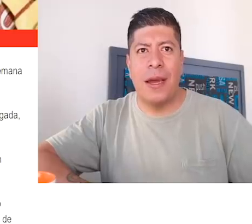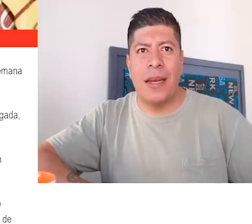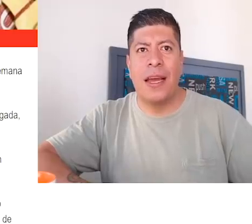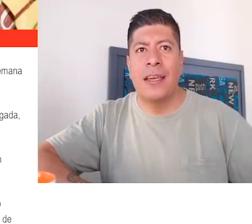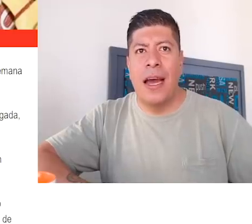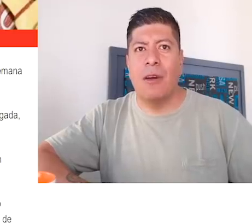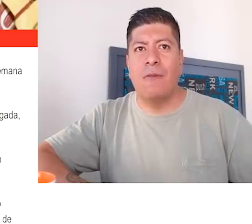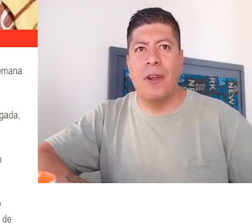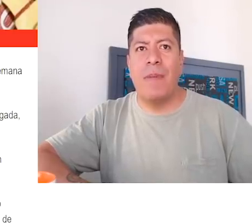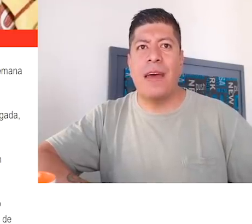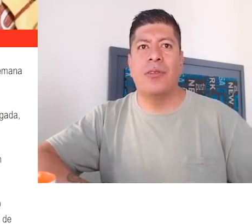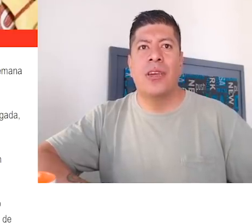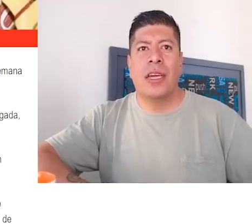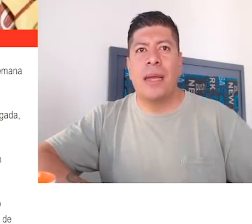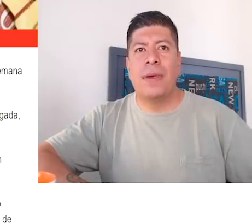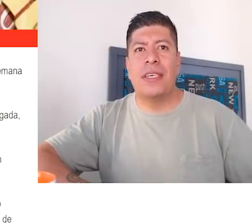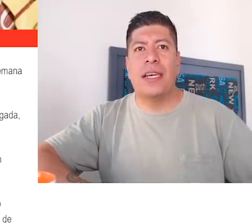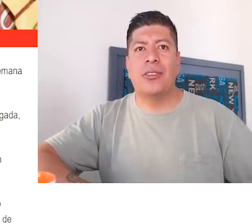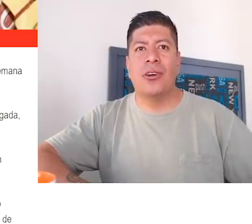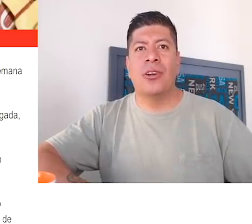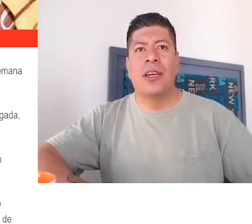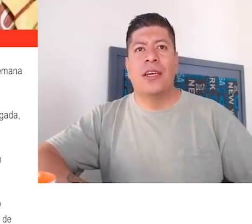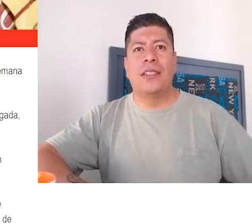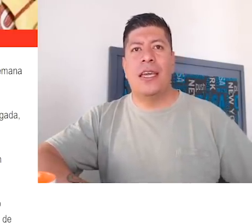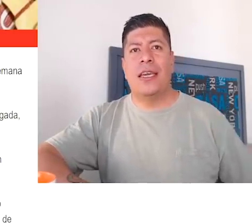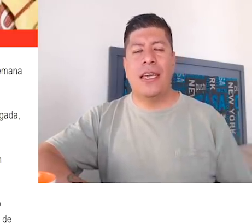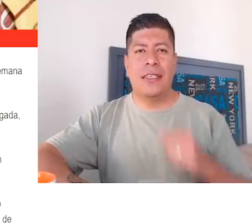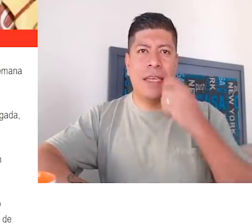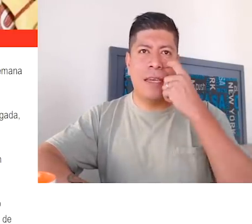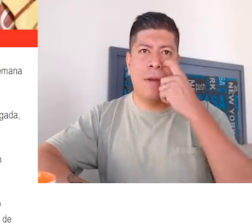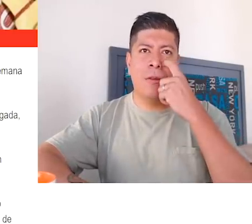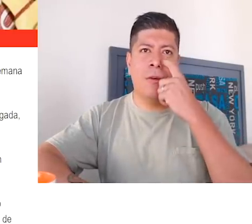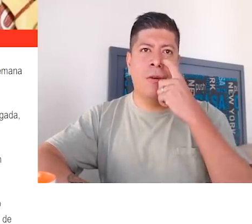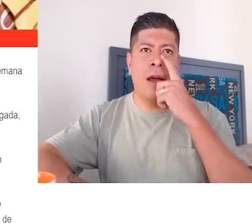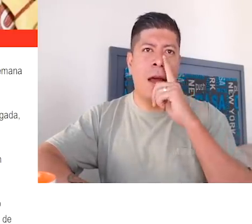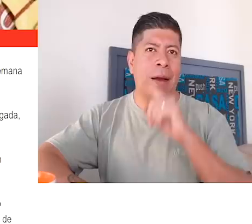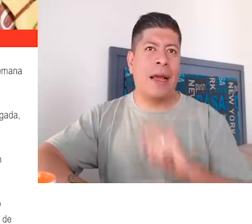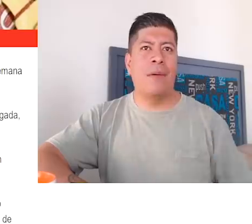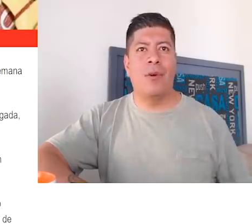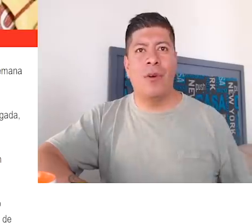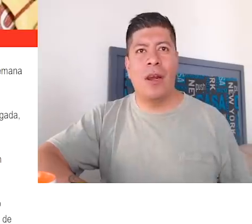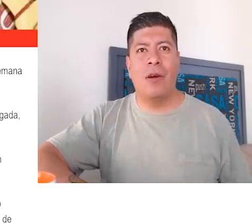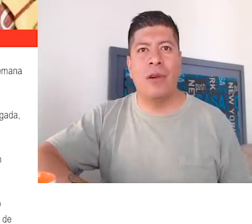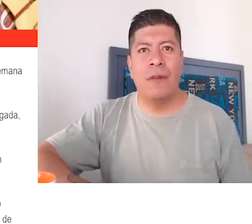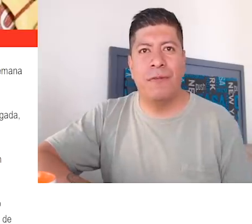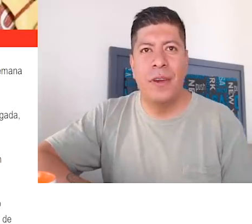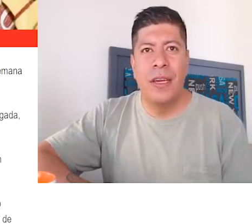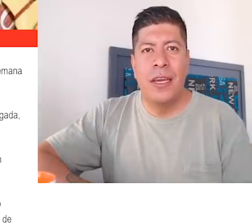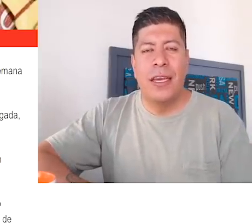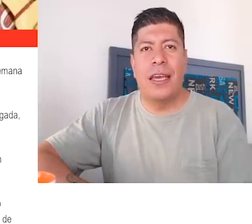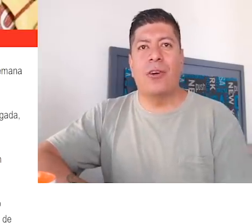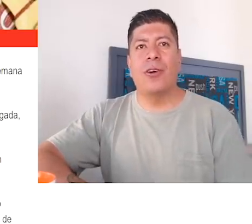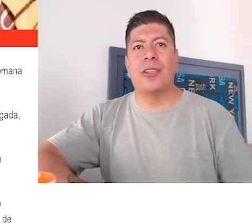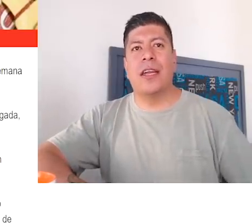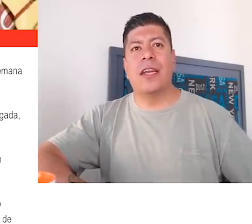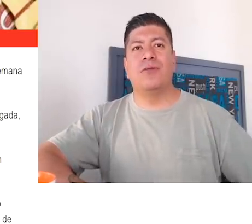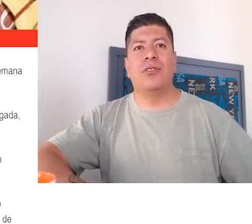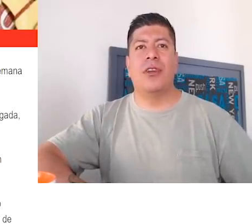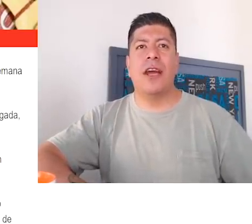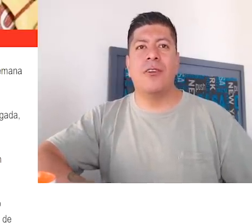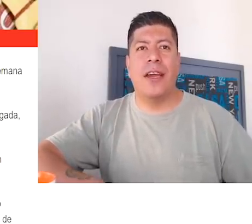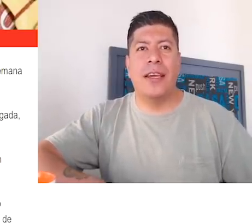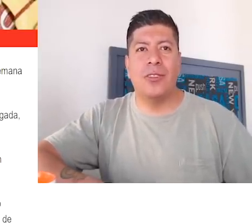esta semana". Ha confirmado que la investigación que está llevando a cabo la UIF en contra